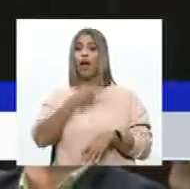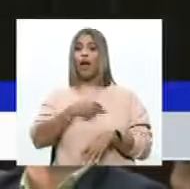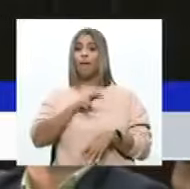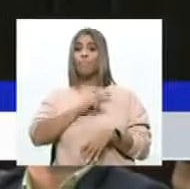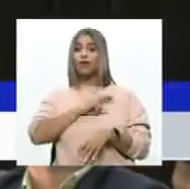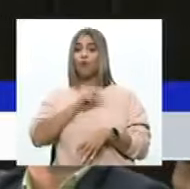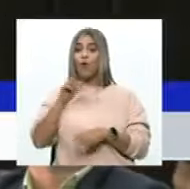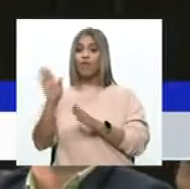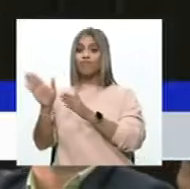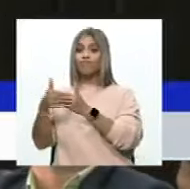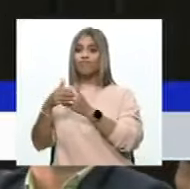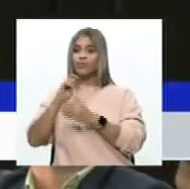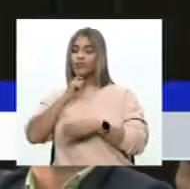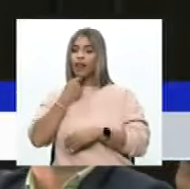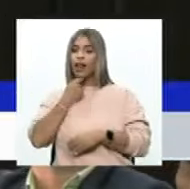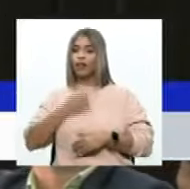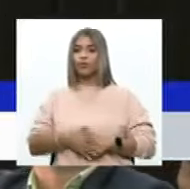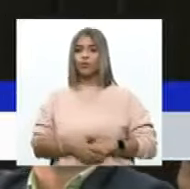los escondió.